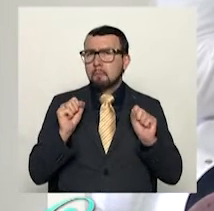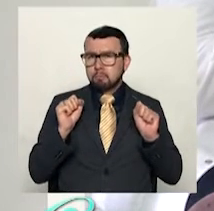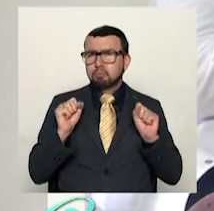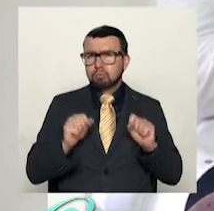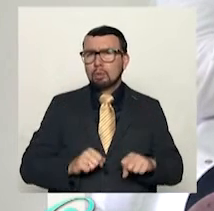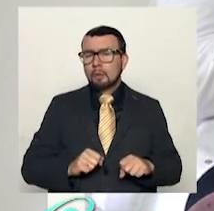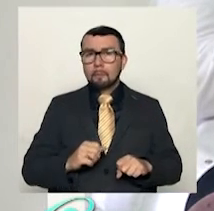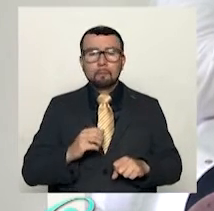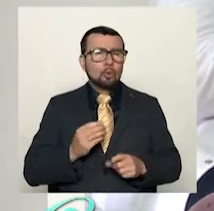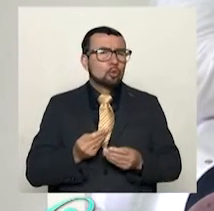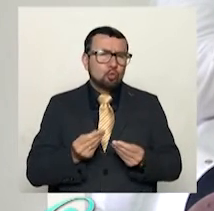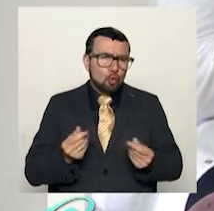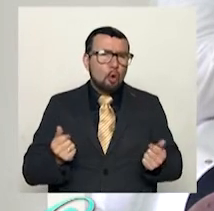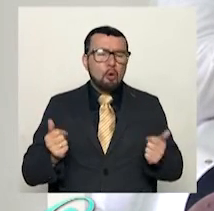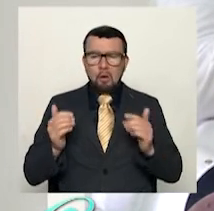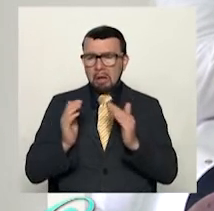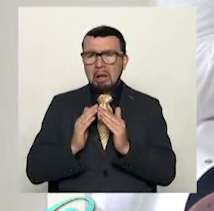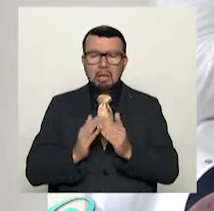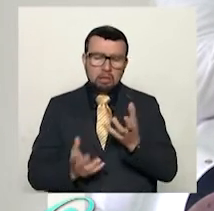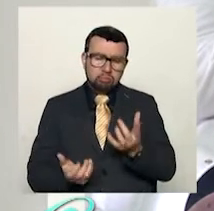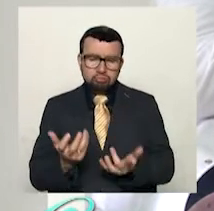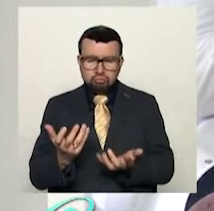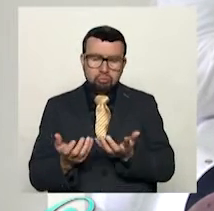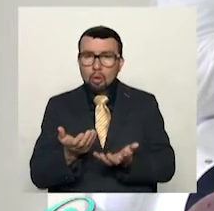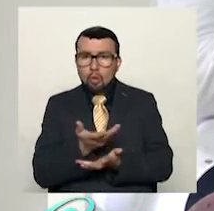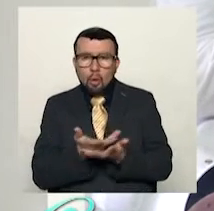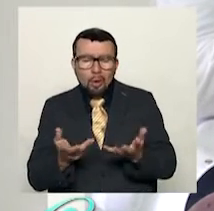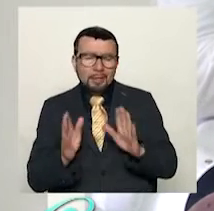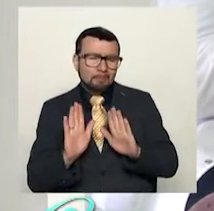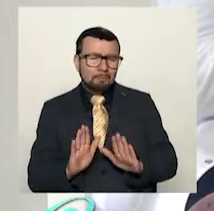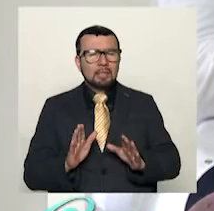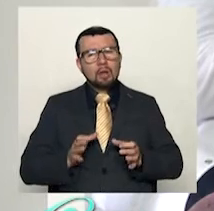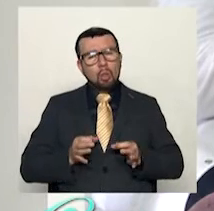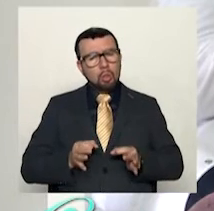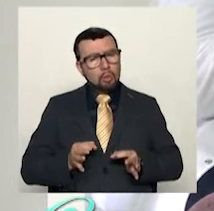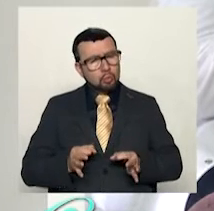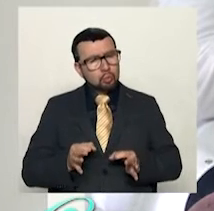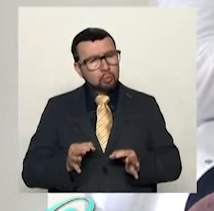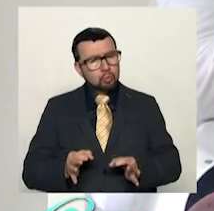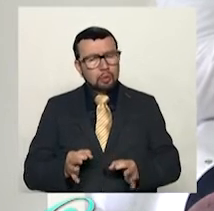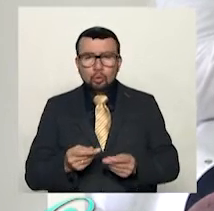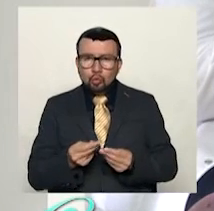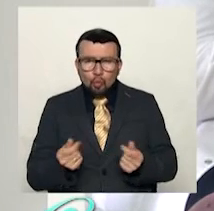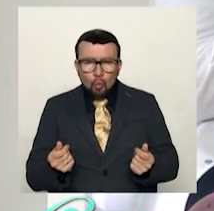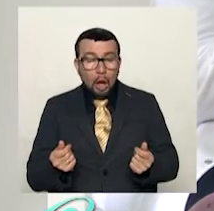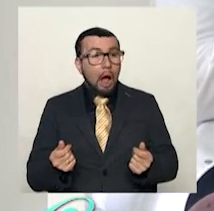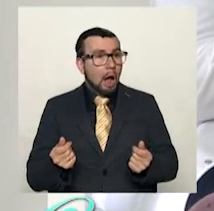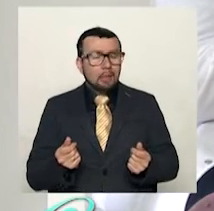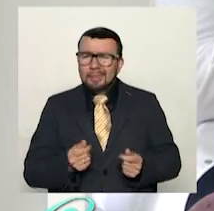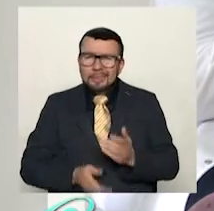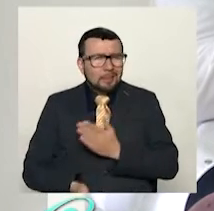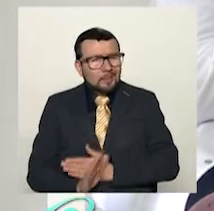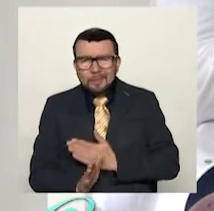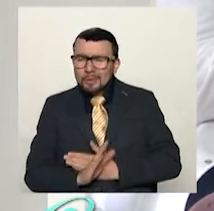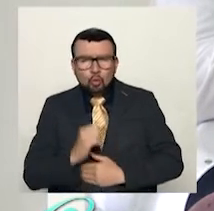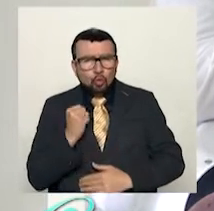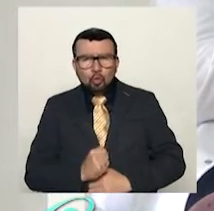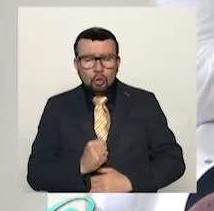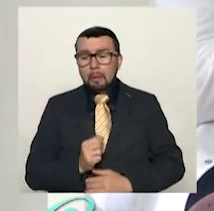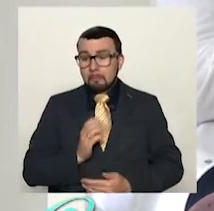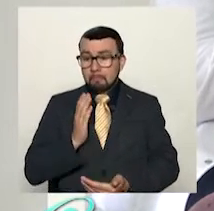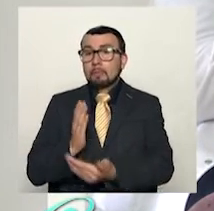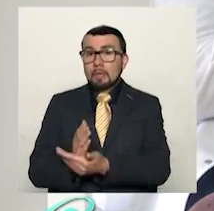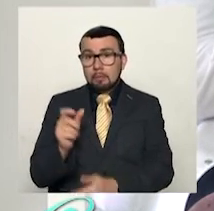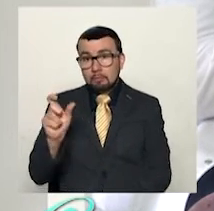pues como cositas caseras y esperar como un poquito. Y en caso de que el dolor persista, es necesario consultar a un personal médico idóneo,